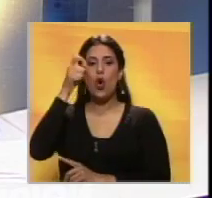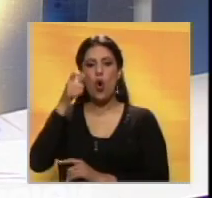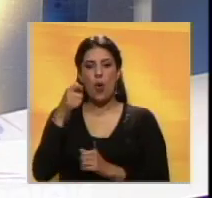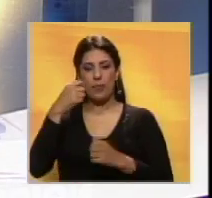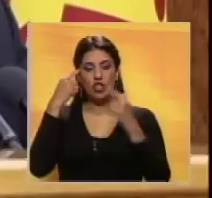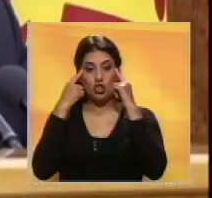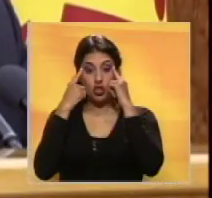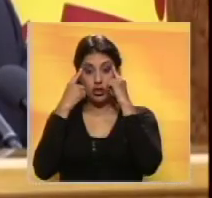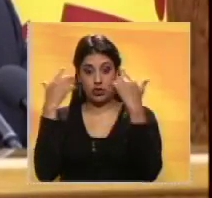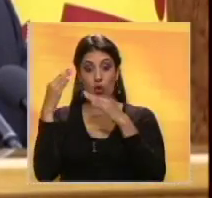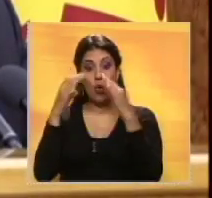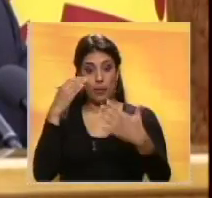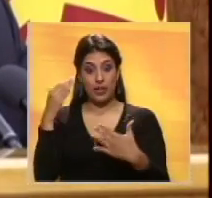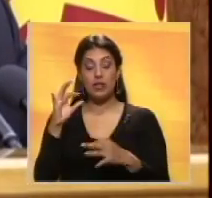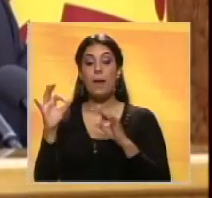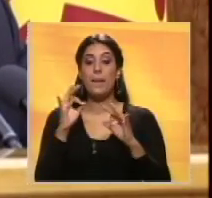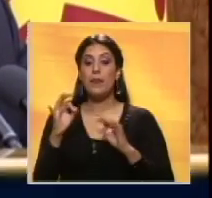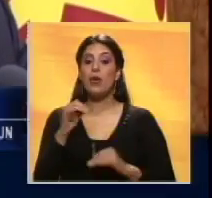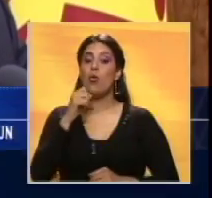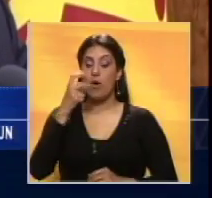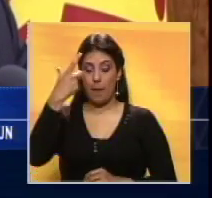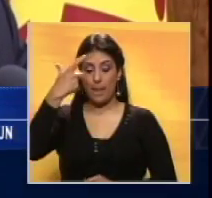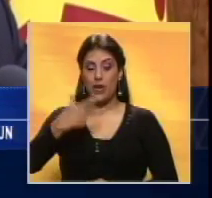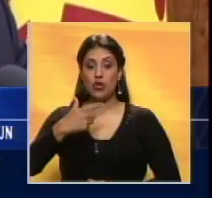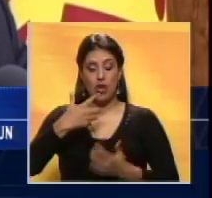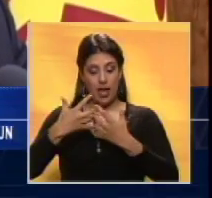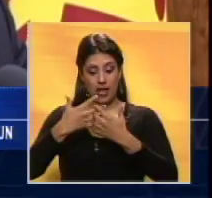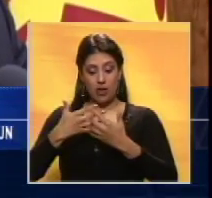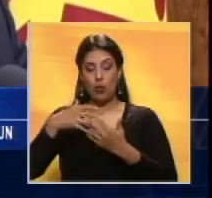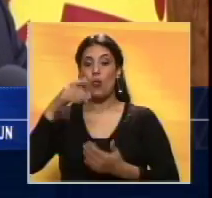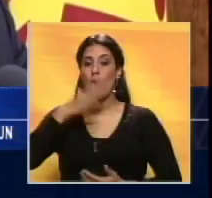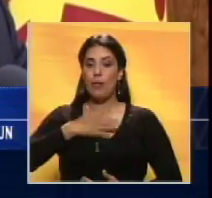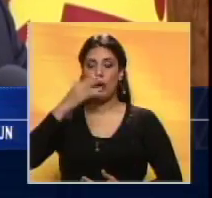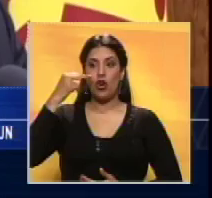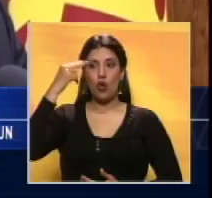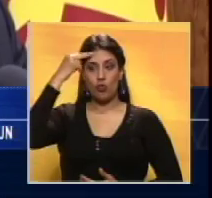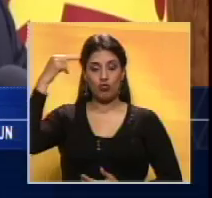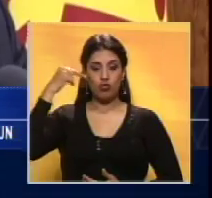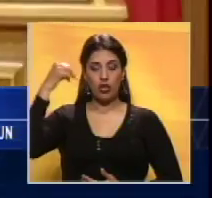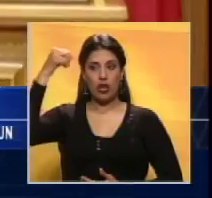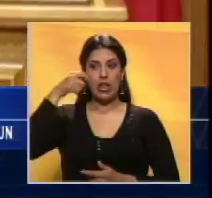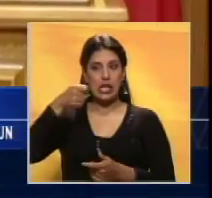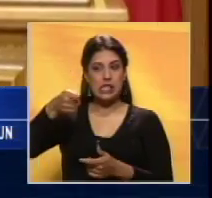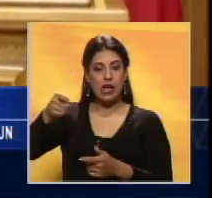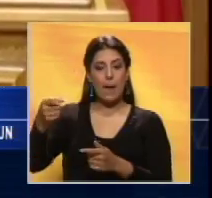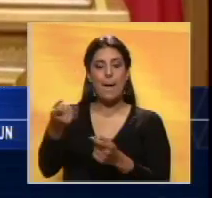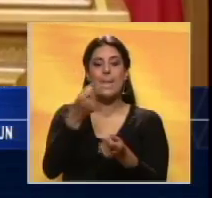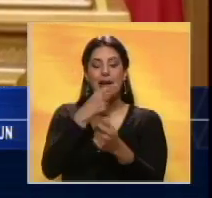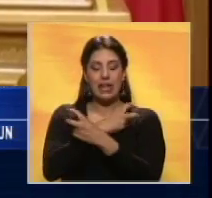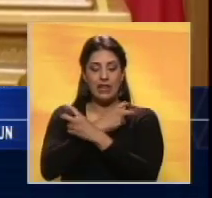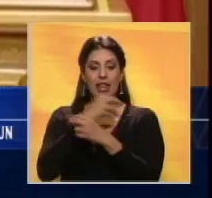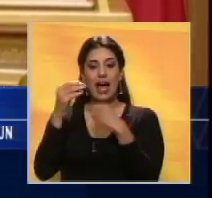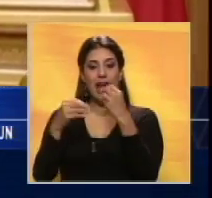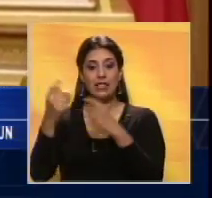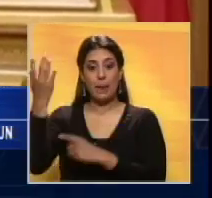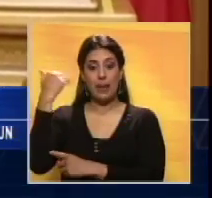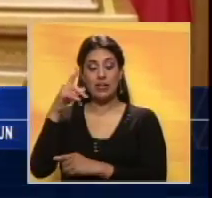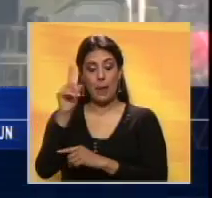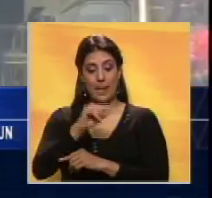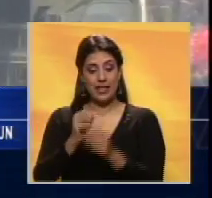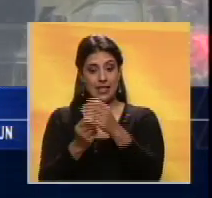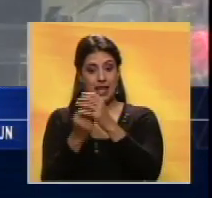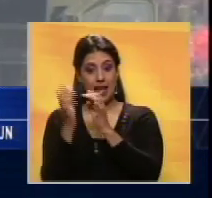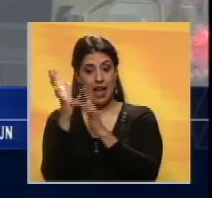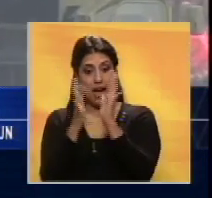Jong-un. Según un comunicado de Pyongyang, un ciudadano norcoreano habría sido sobornado para envenenarlo durante las celebraciones del pasado mes de